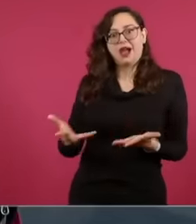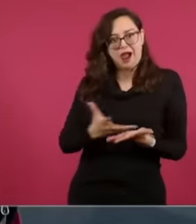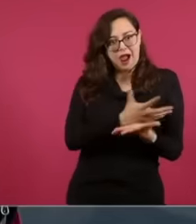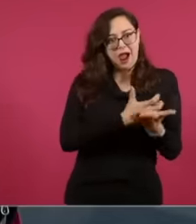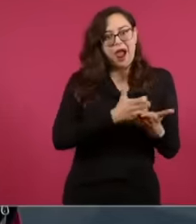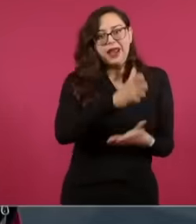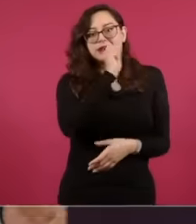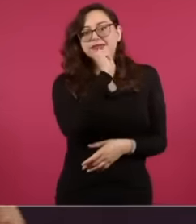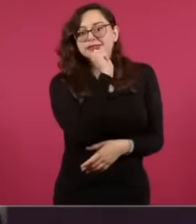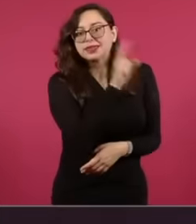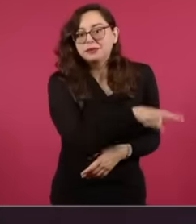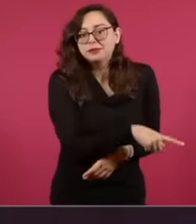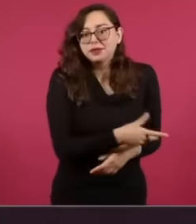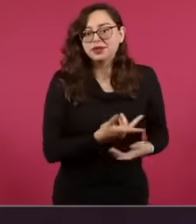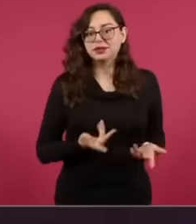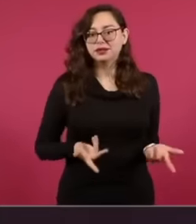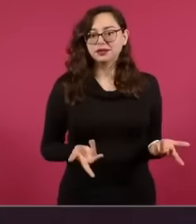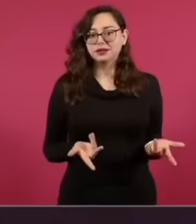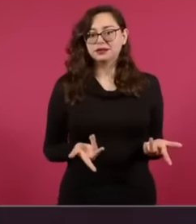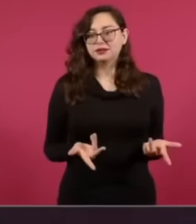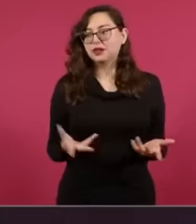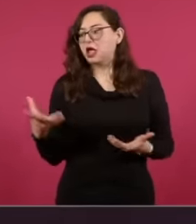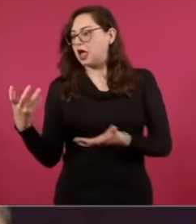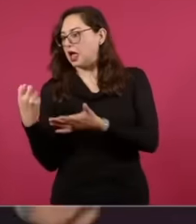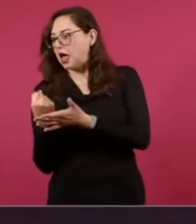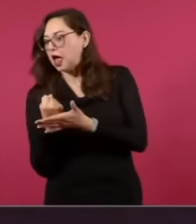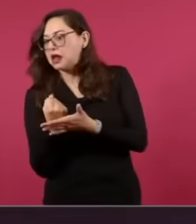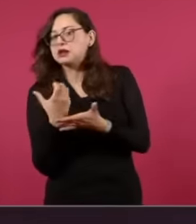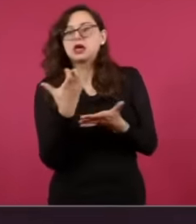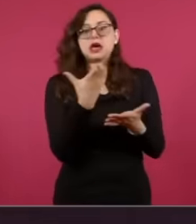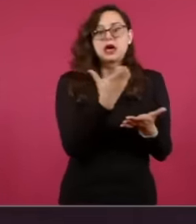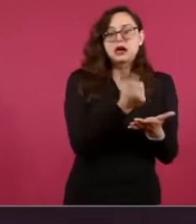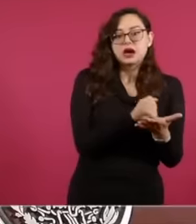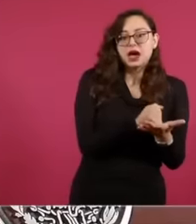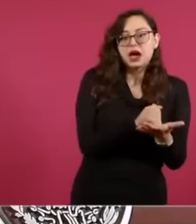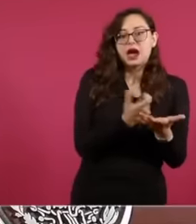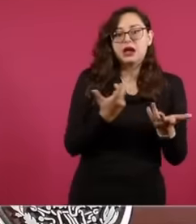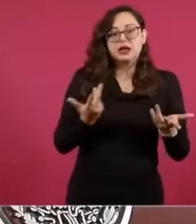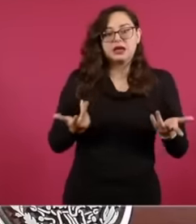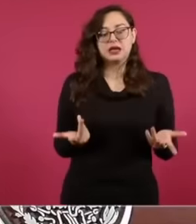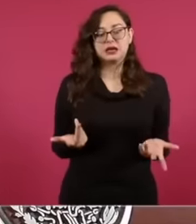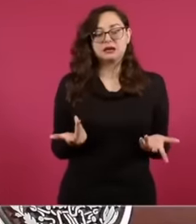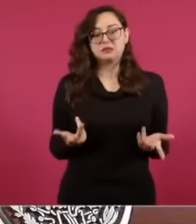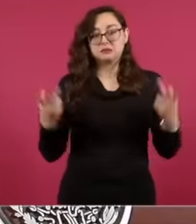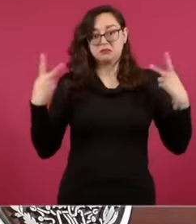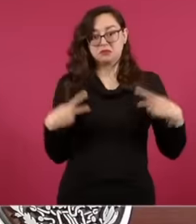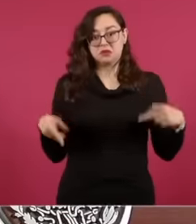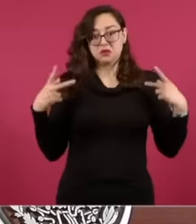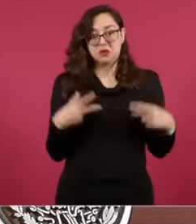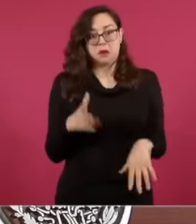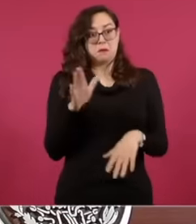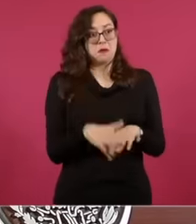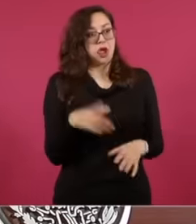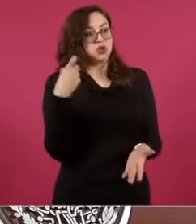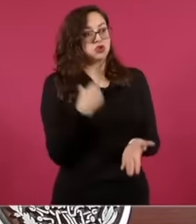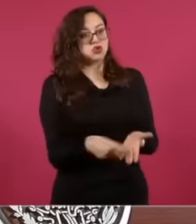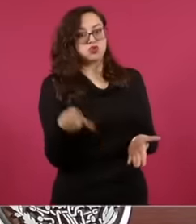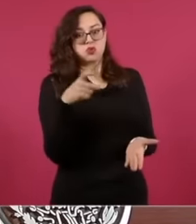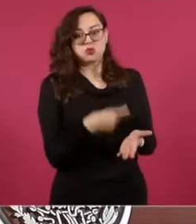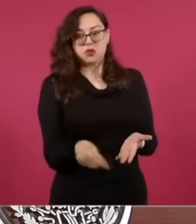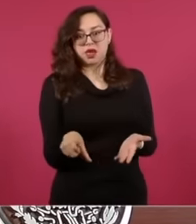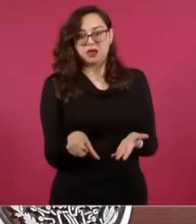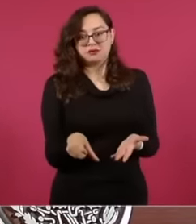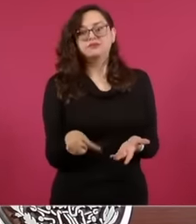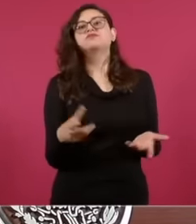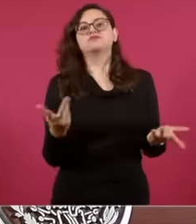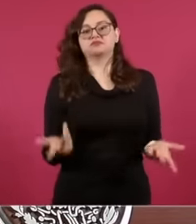Se beneficia el comercio y si se compran más mercancías, se beneficia el comercio y